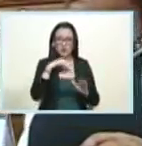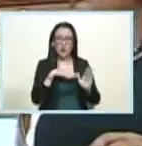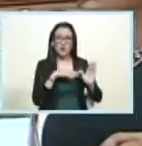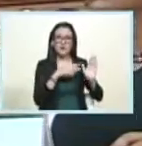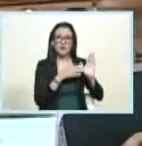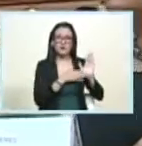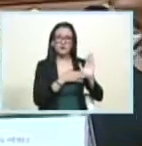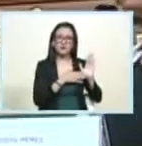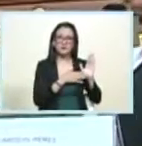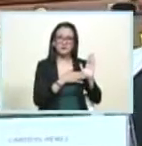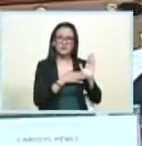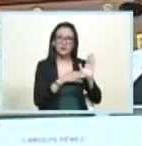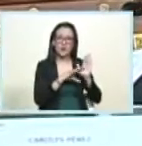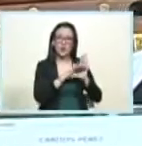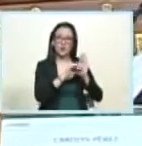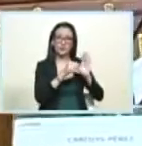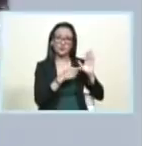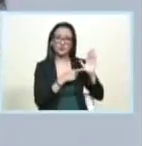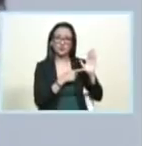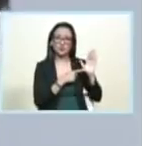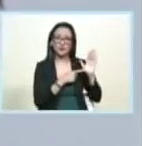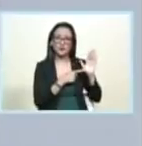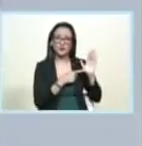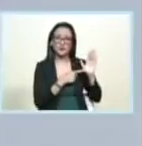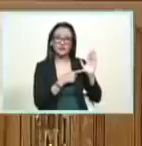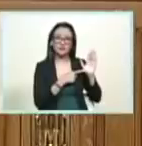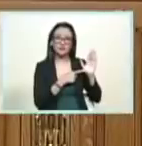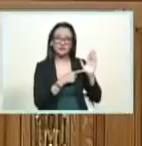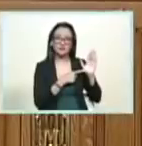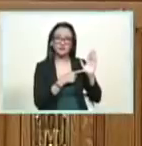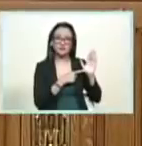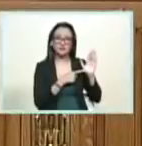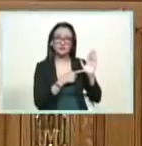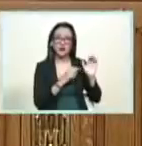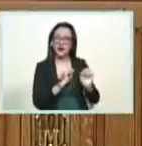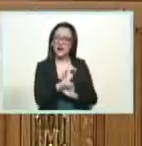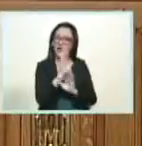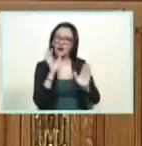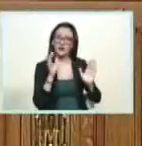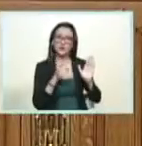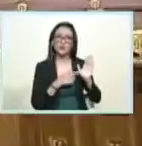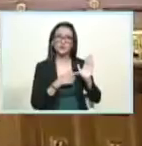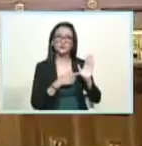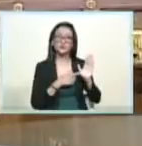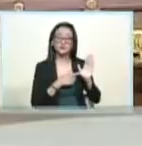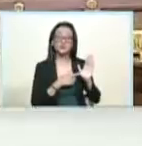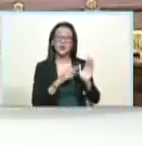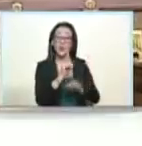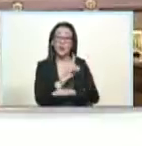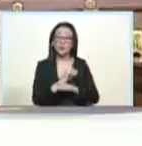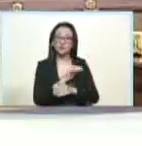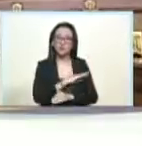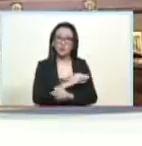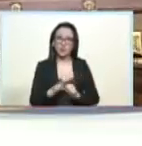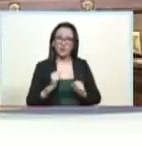el mandato constitucional tajante y expreso, en uso de esos poderes,